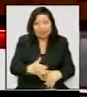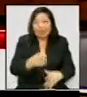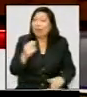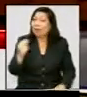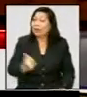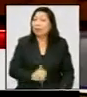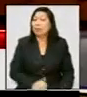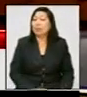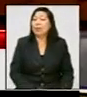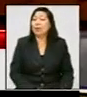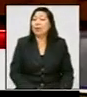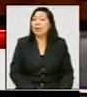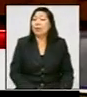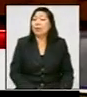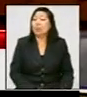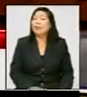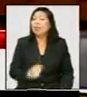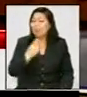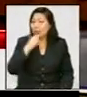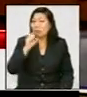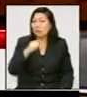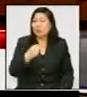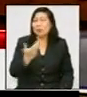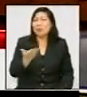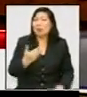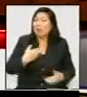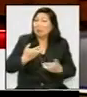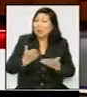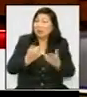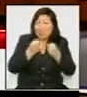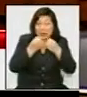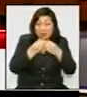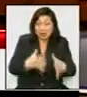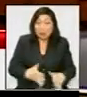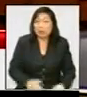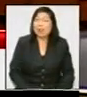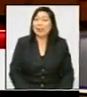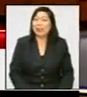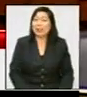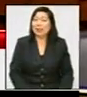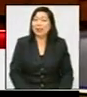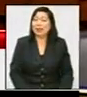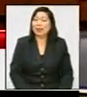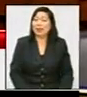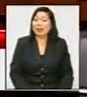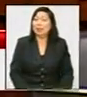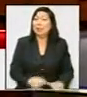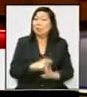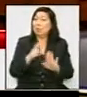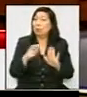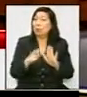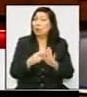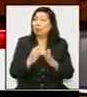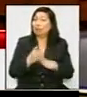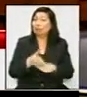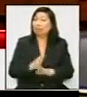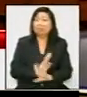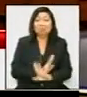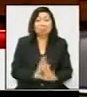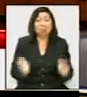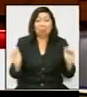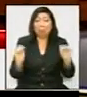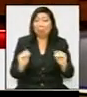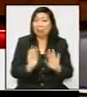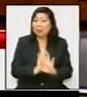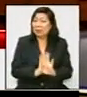inmediatamente. Porque estamos convencidos que una vez producida esa renuncia, el famoso proyecto de intervención cae por su